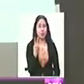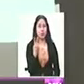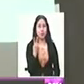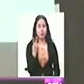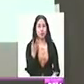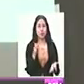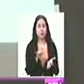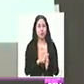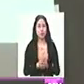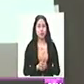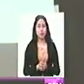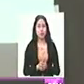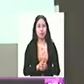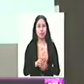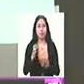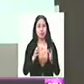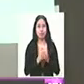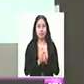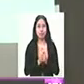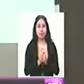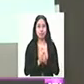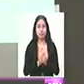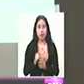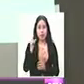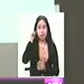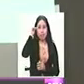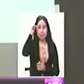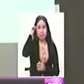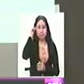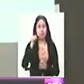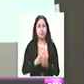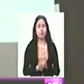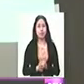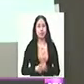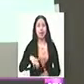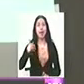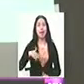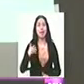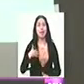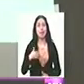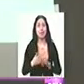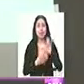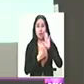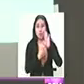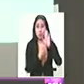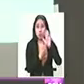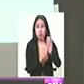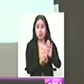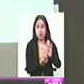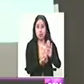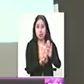de la derecha, superior derecha, Argentina, muestra